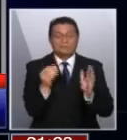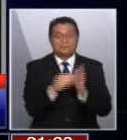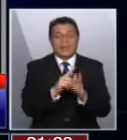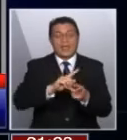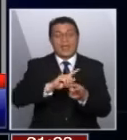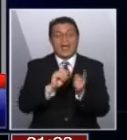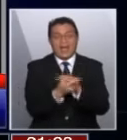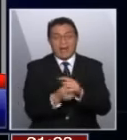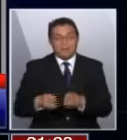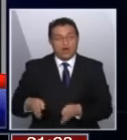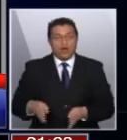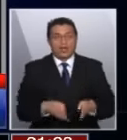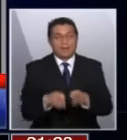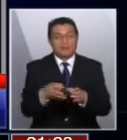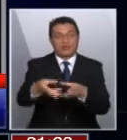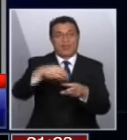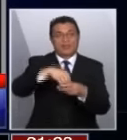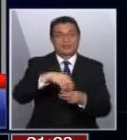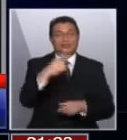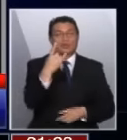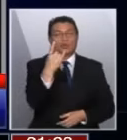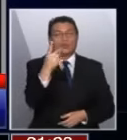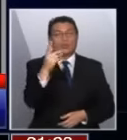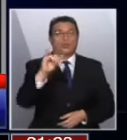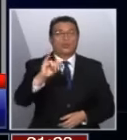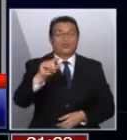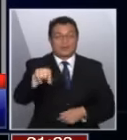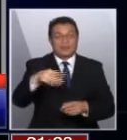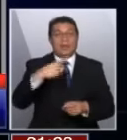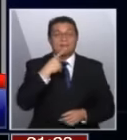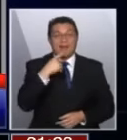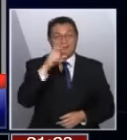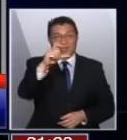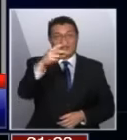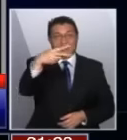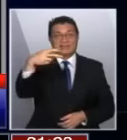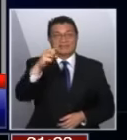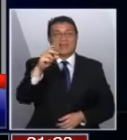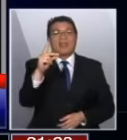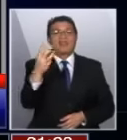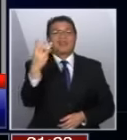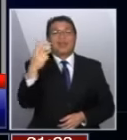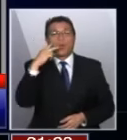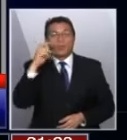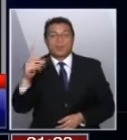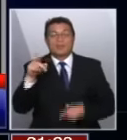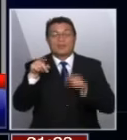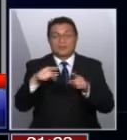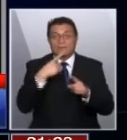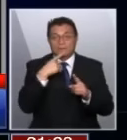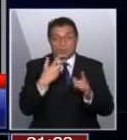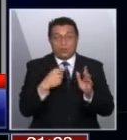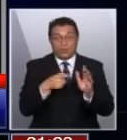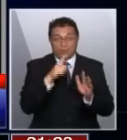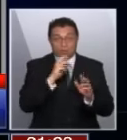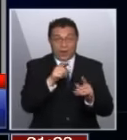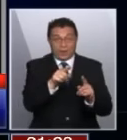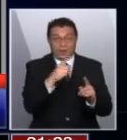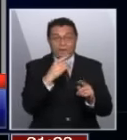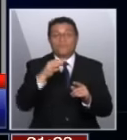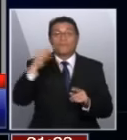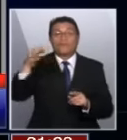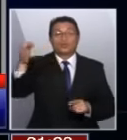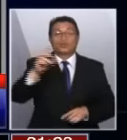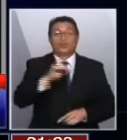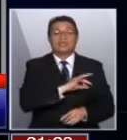rumbo dentro de la ud en las palabras de Andrés chadwick que pueden representar al menos a una parte del sector Y nuevamente lo lo vinculo al futuro